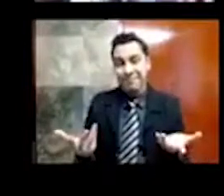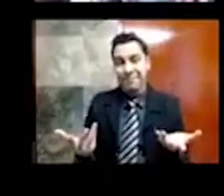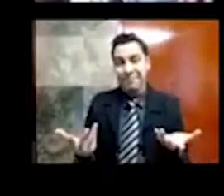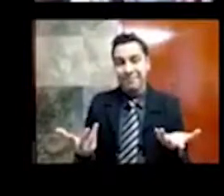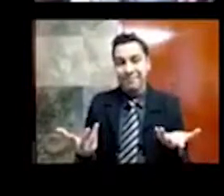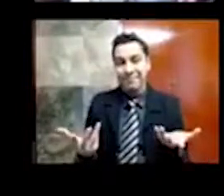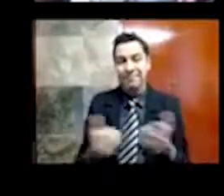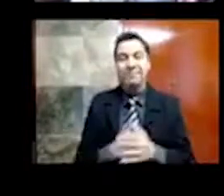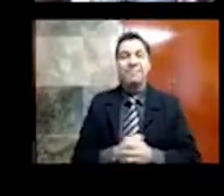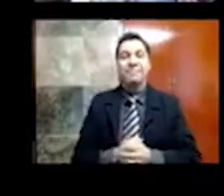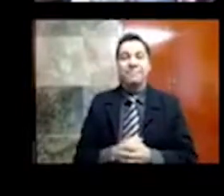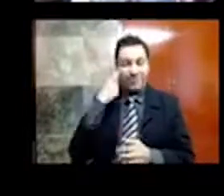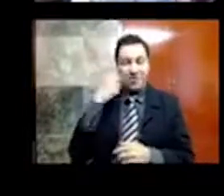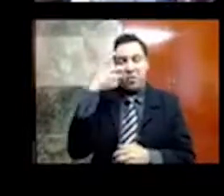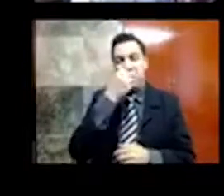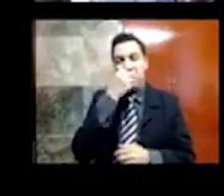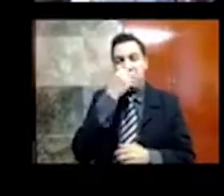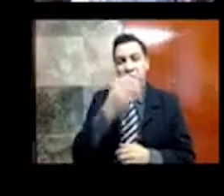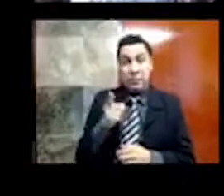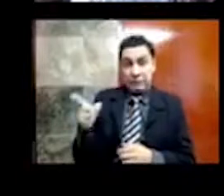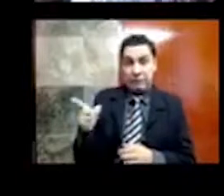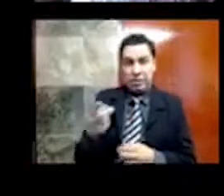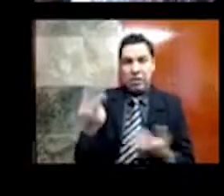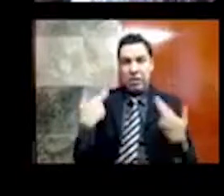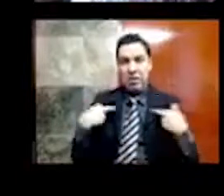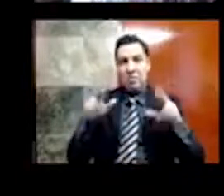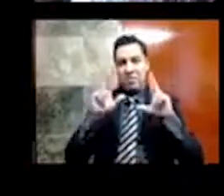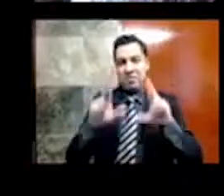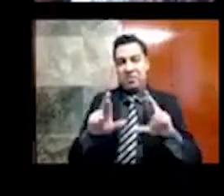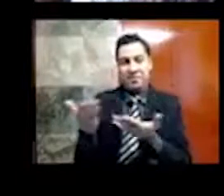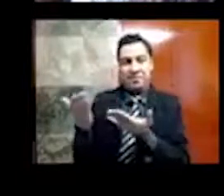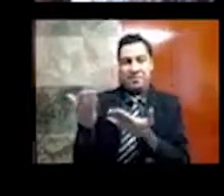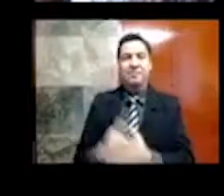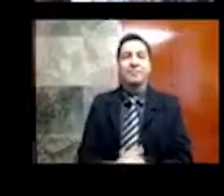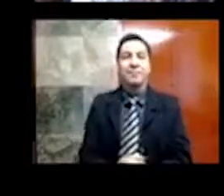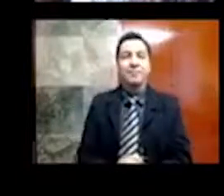vean qué belleza de representación. La que sigue.